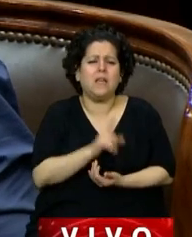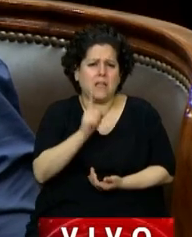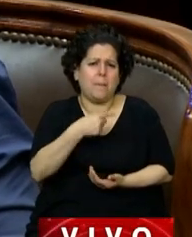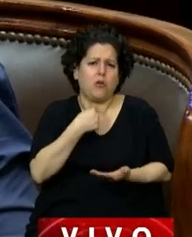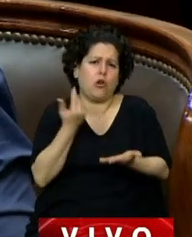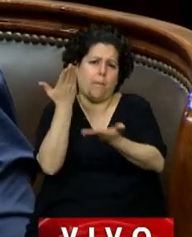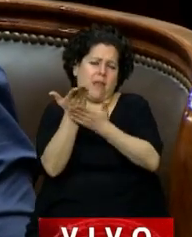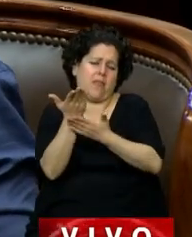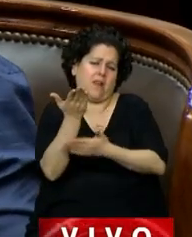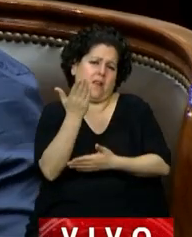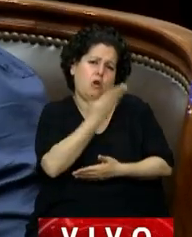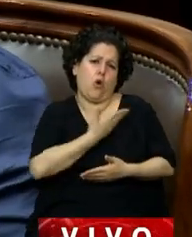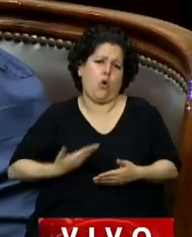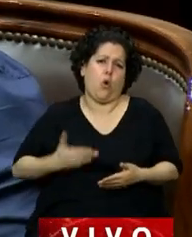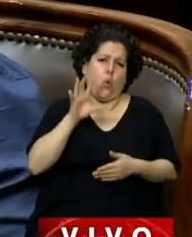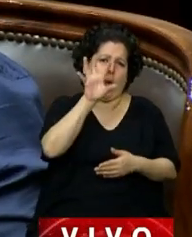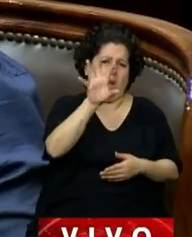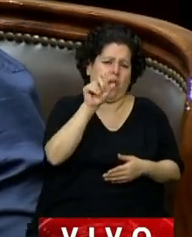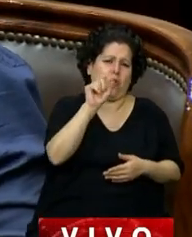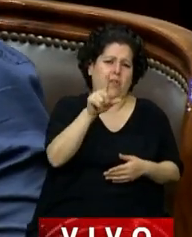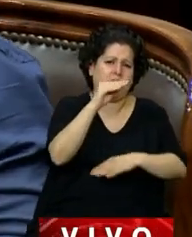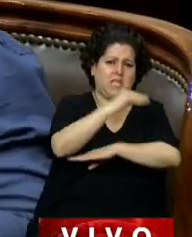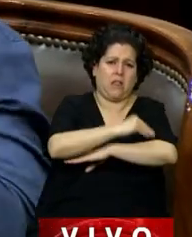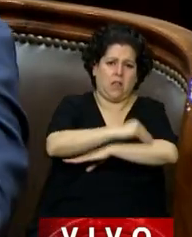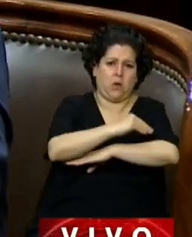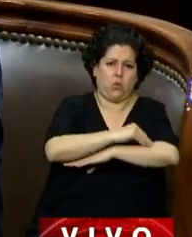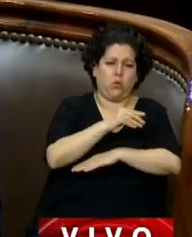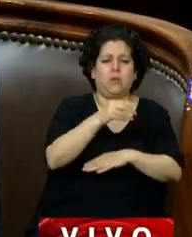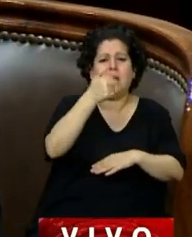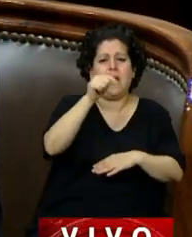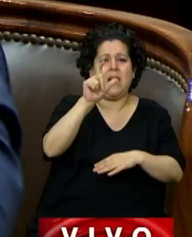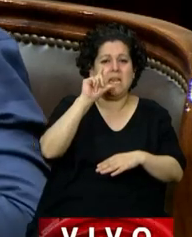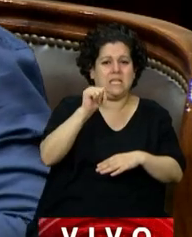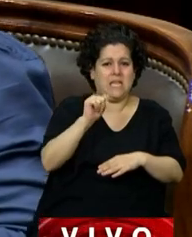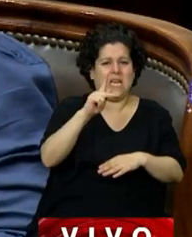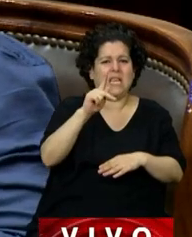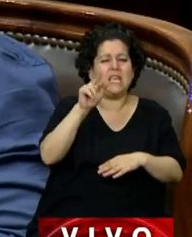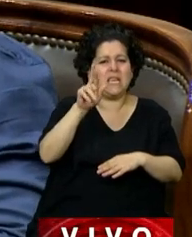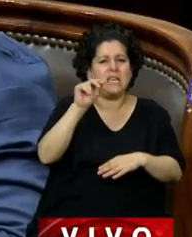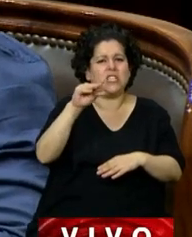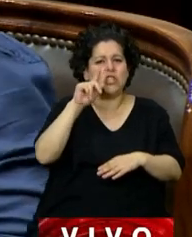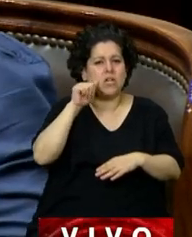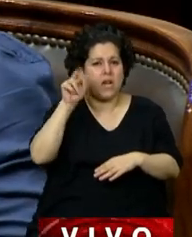pedirle al gobierno de Santa Cruz específicamente a la gobernadora Alicia kirchner